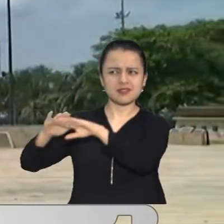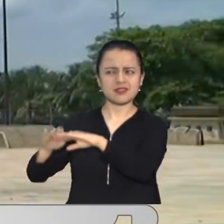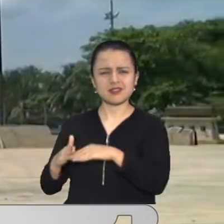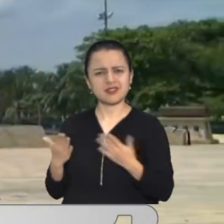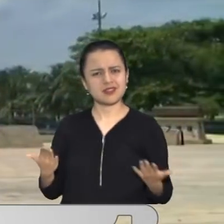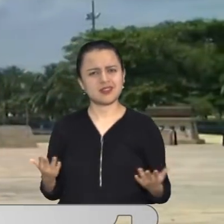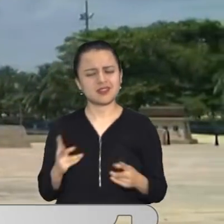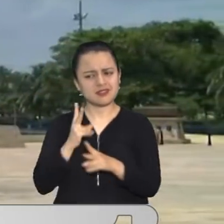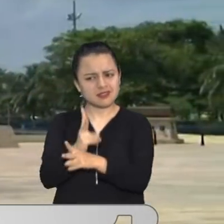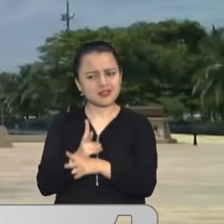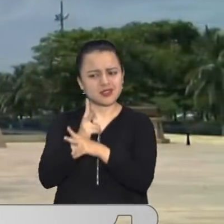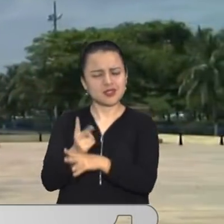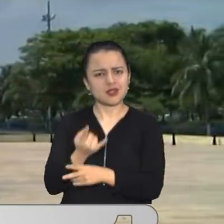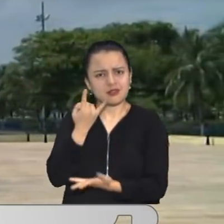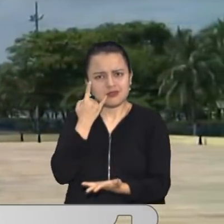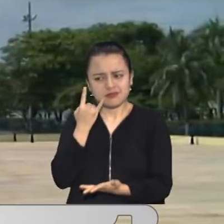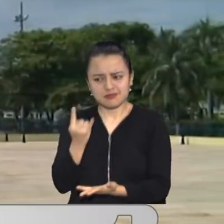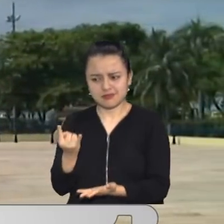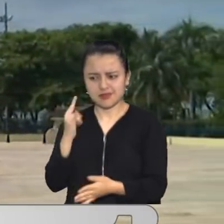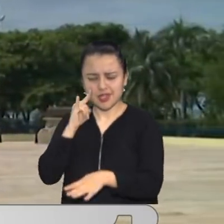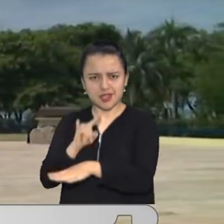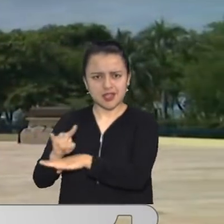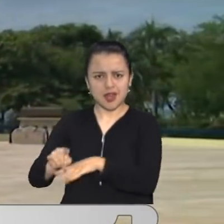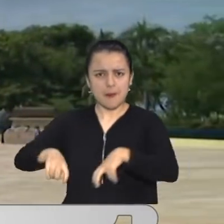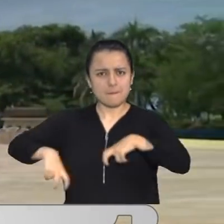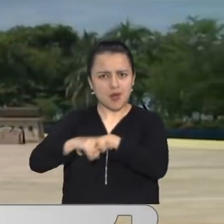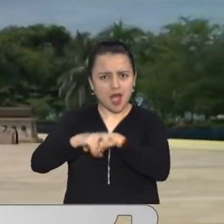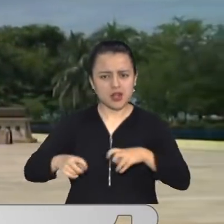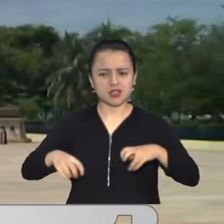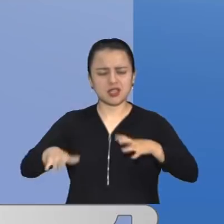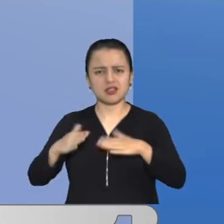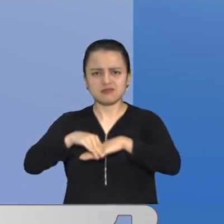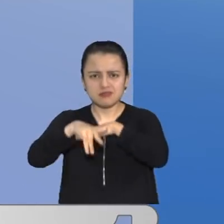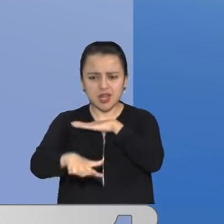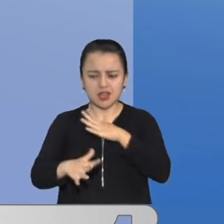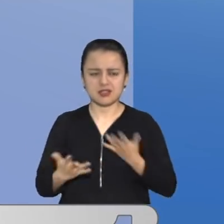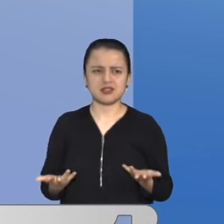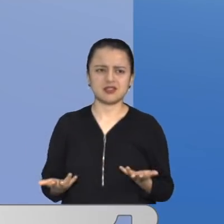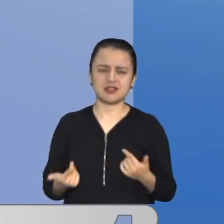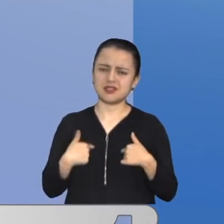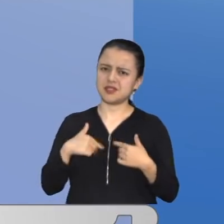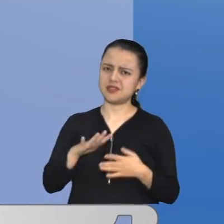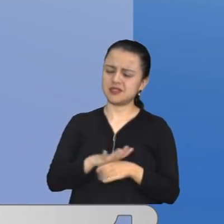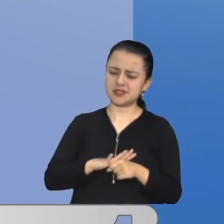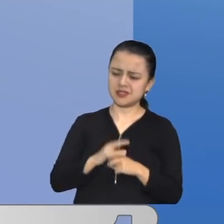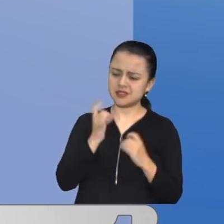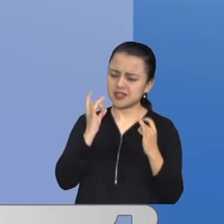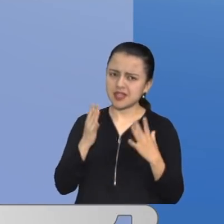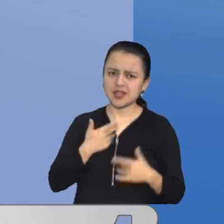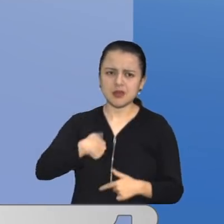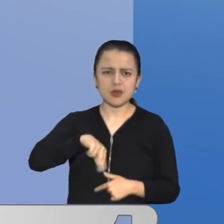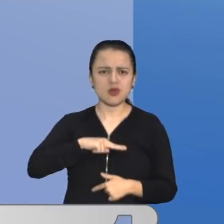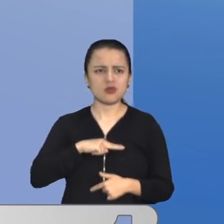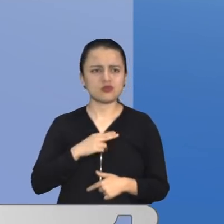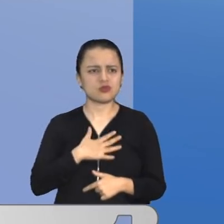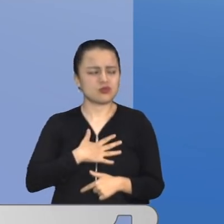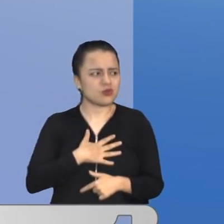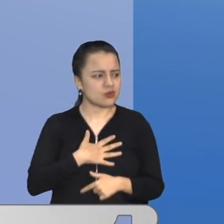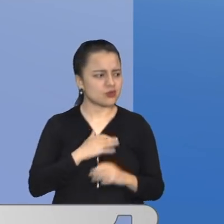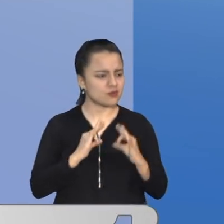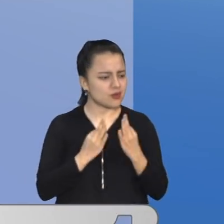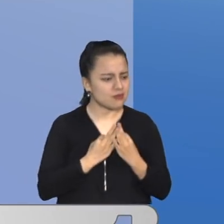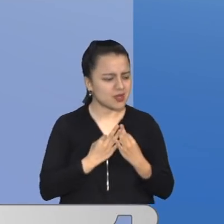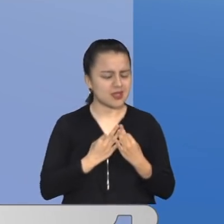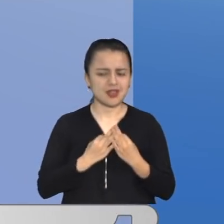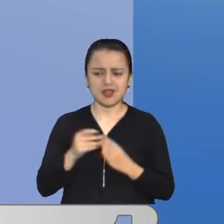a tener mayor vigilancia y control en los parques y zonas públicas de la ciudad. Es una situación muy triste para nosotros como